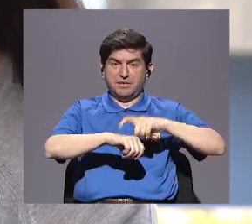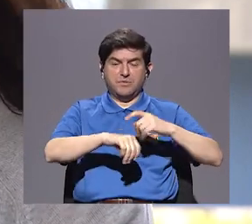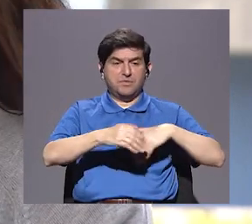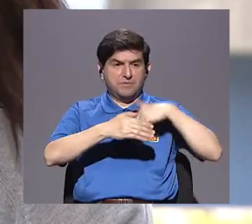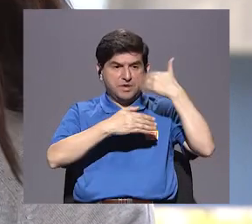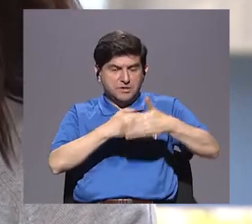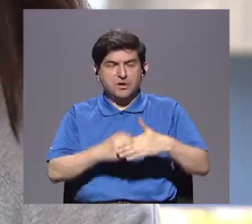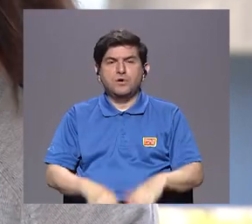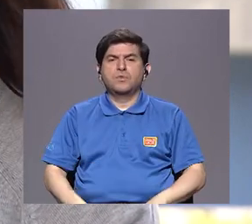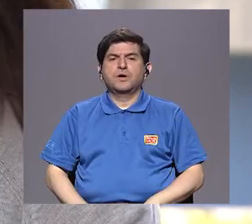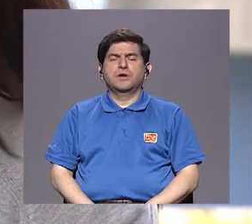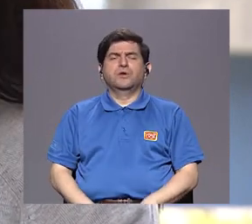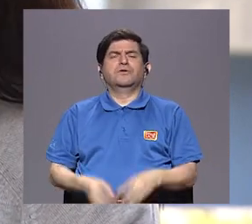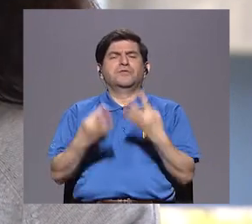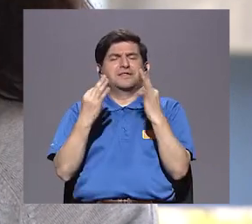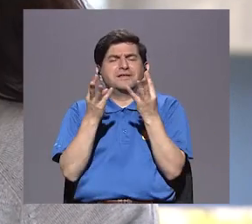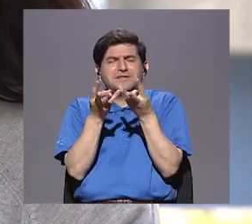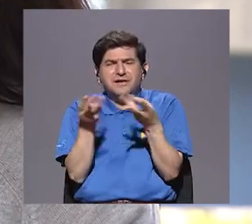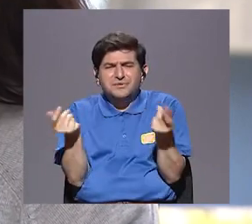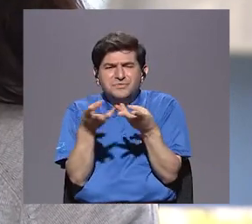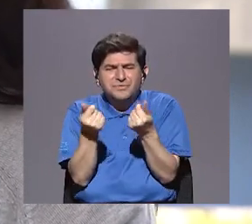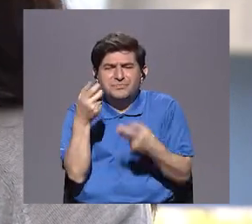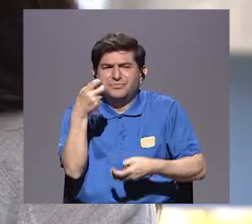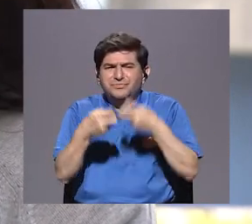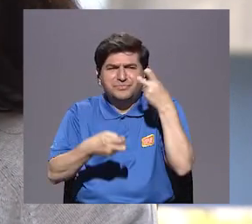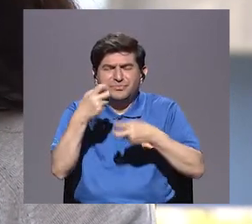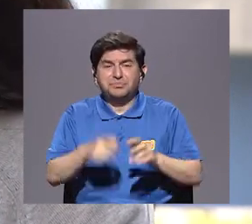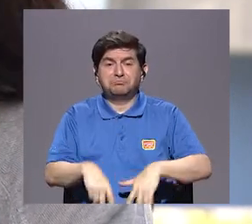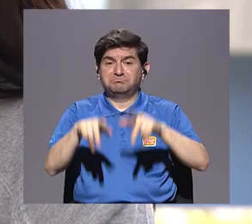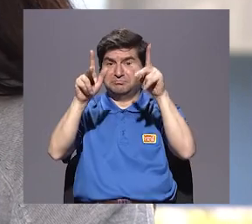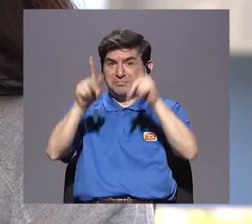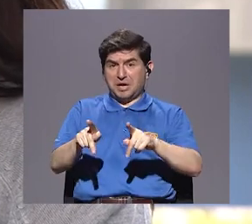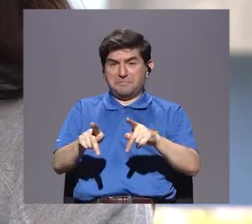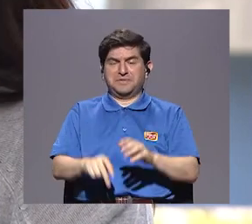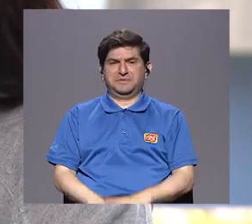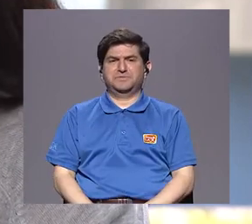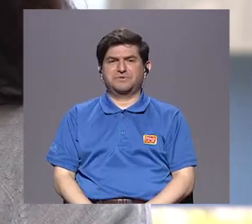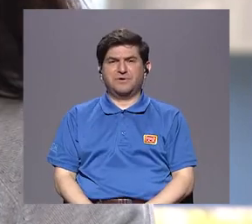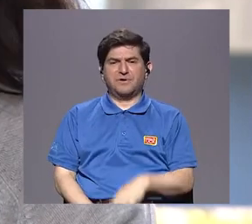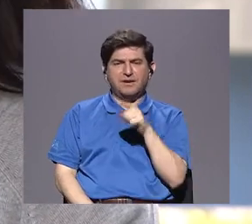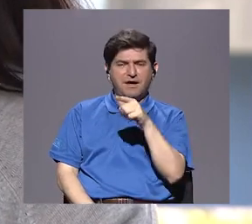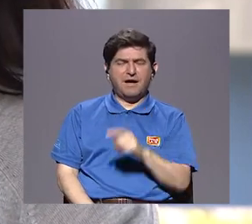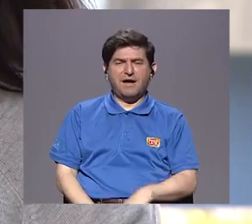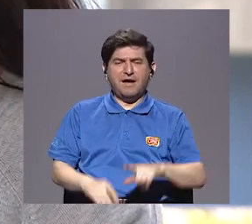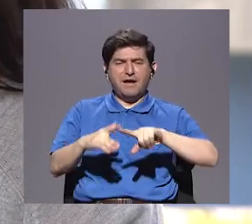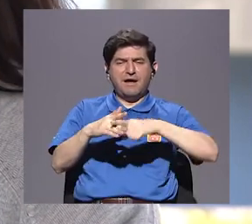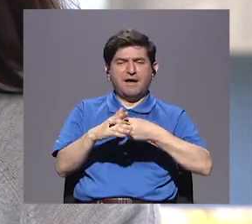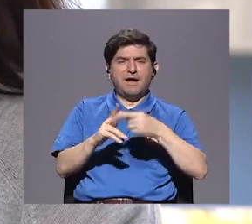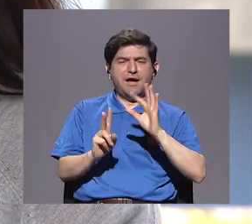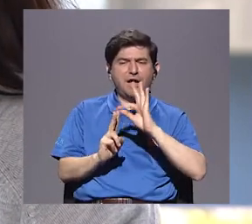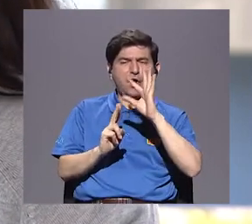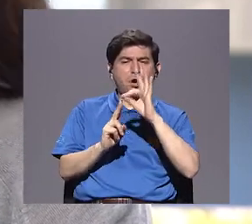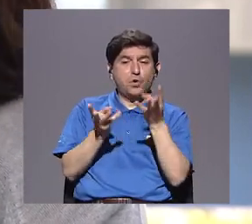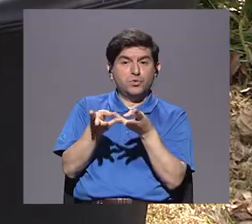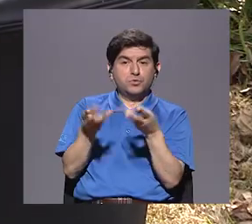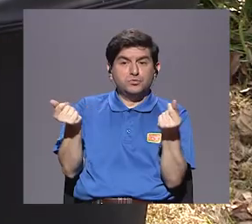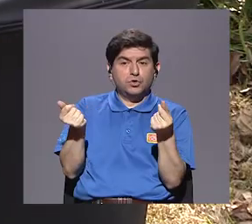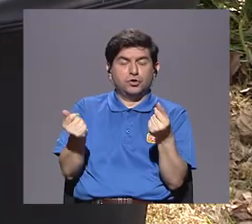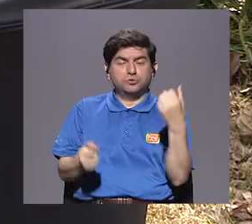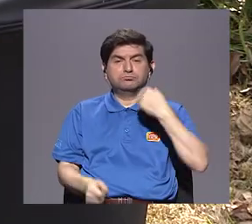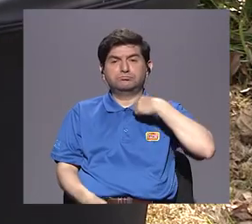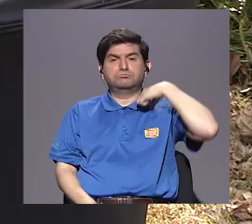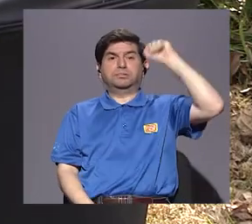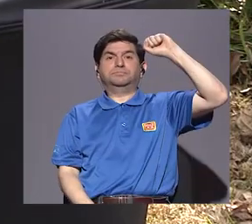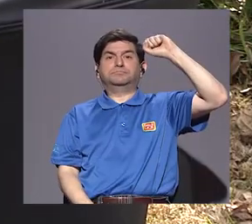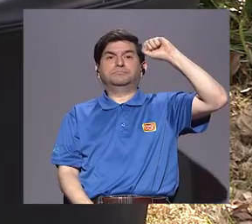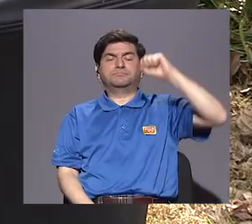de muchos intentos de resolver sus conflictos, el sujeto introduce como una posible solución el